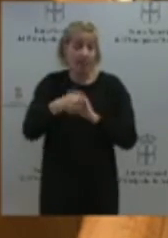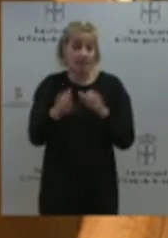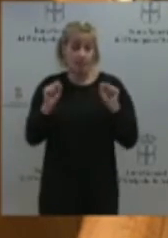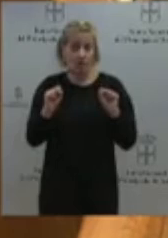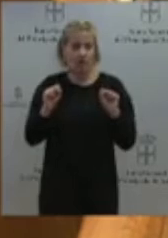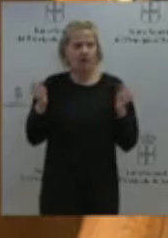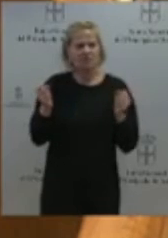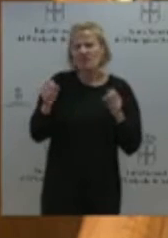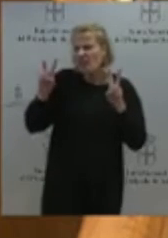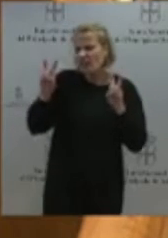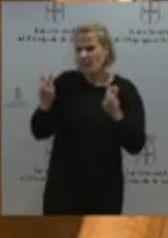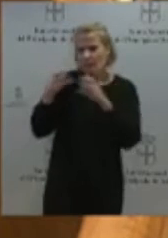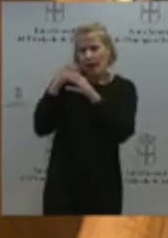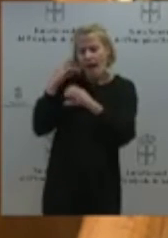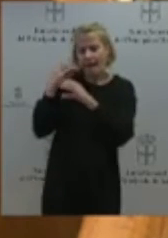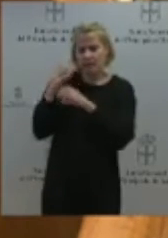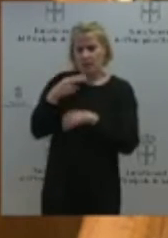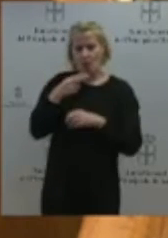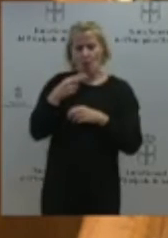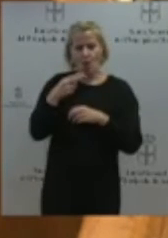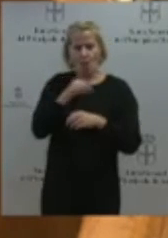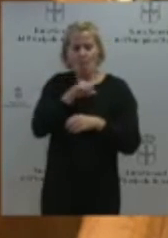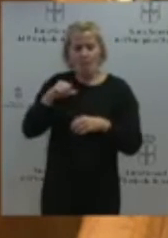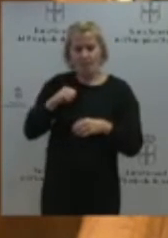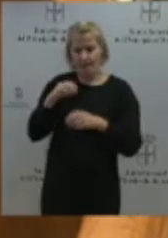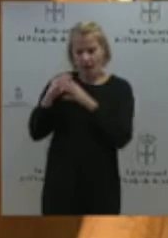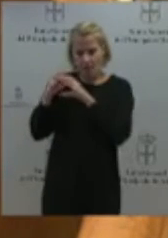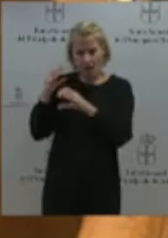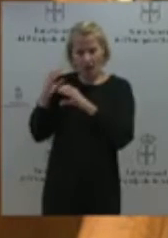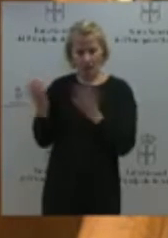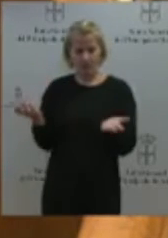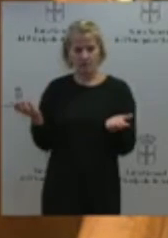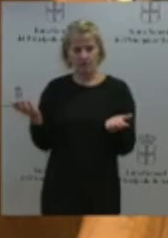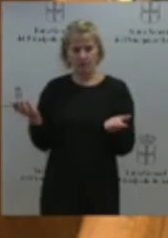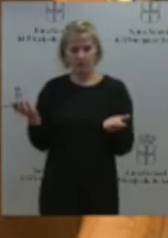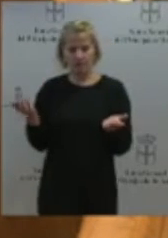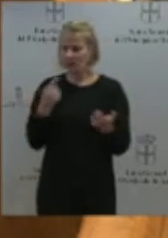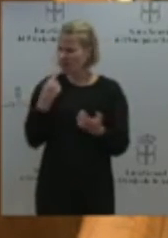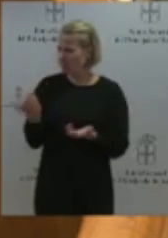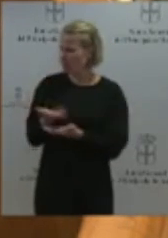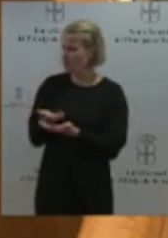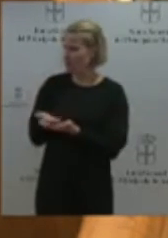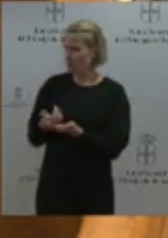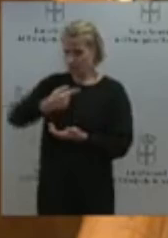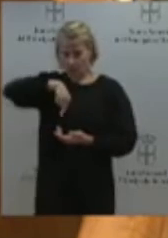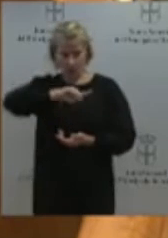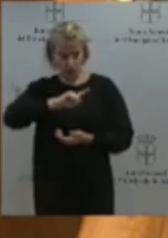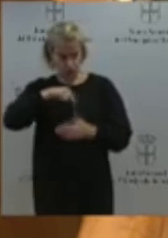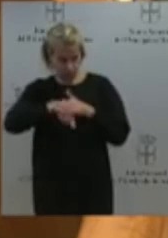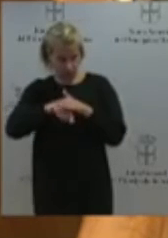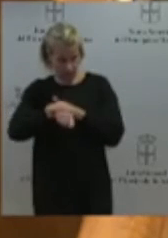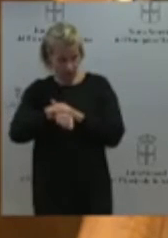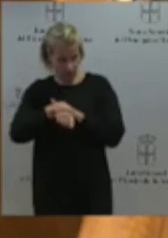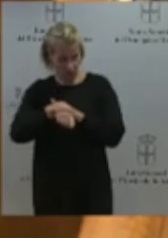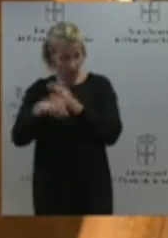el gobierno? ¿Que tengamos una empresa de transporte pública? ¿Eso es lo que propone? ¿De verdad cree que la mayor problemática